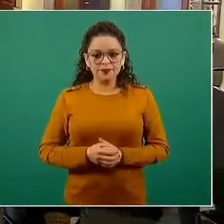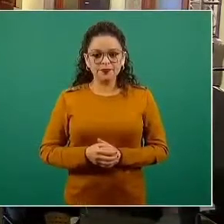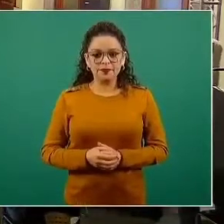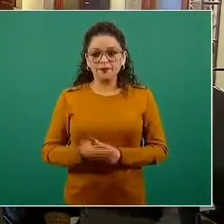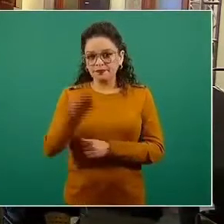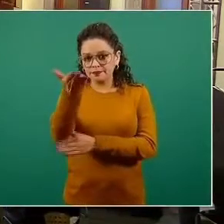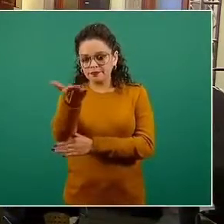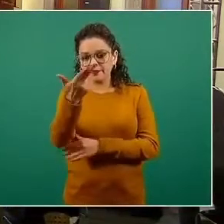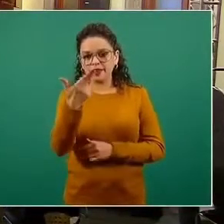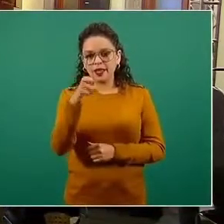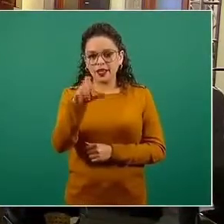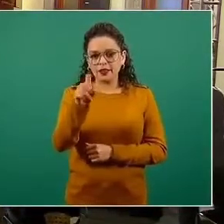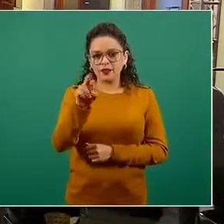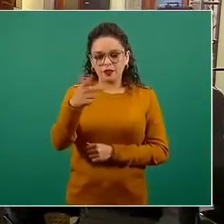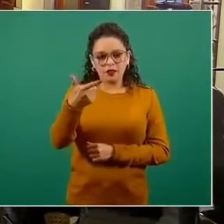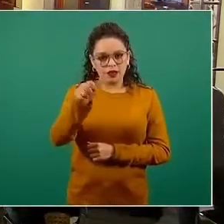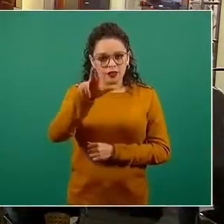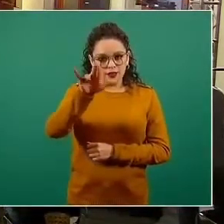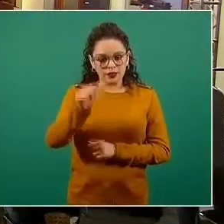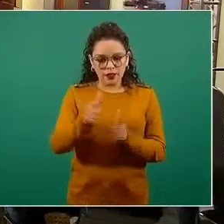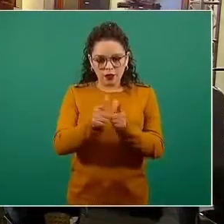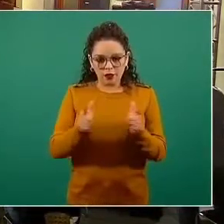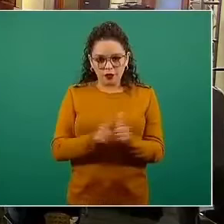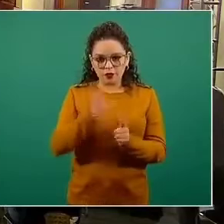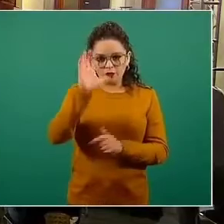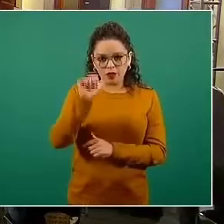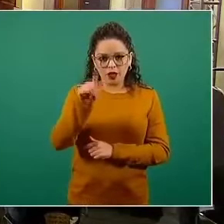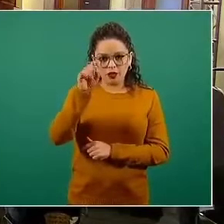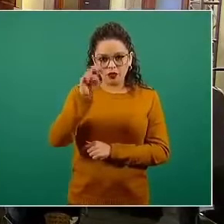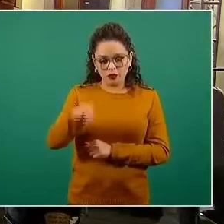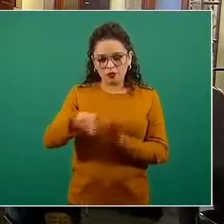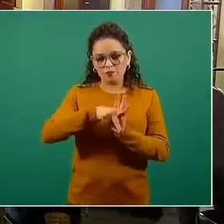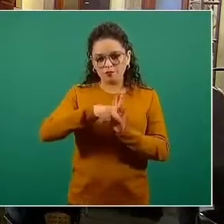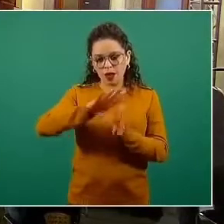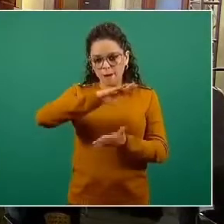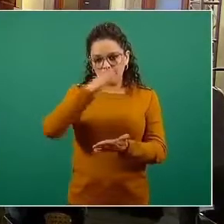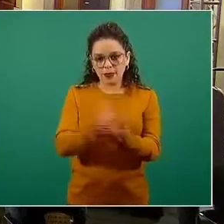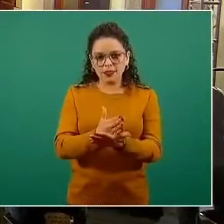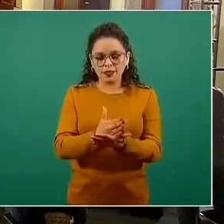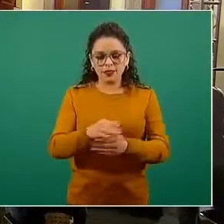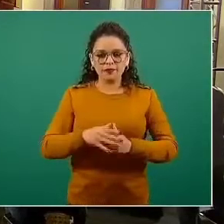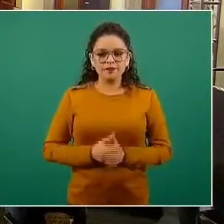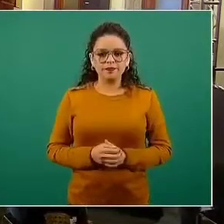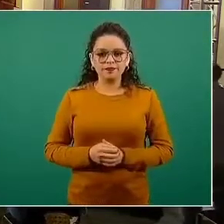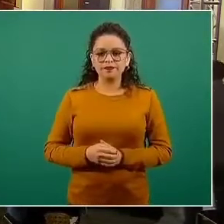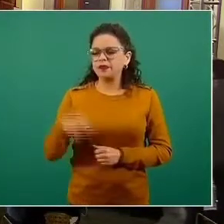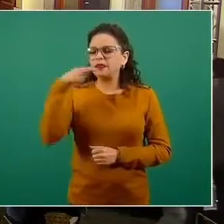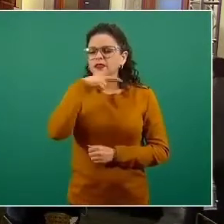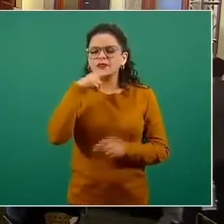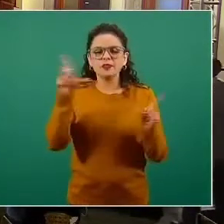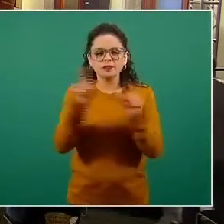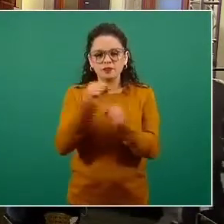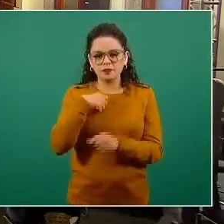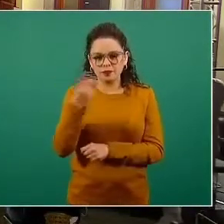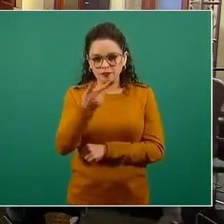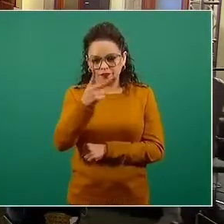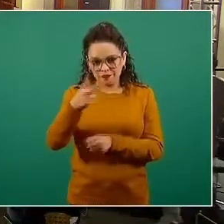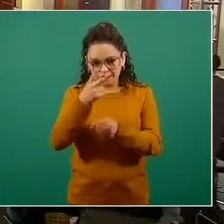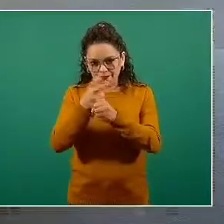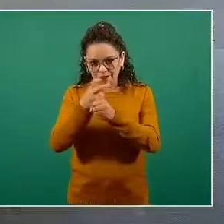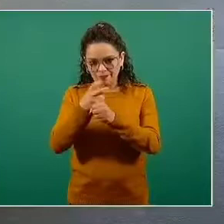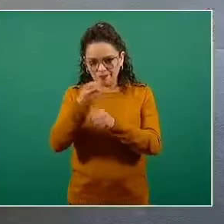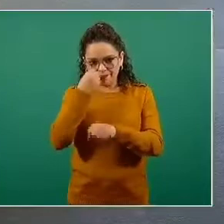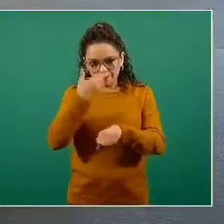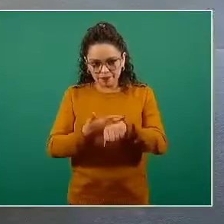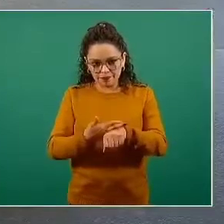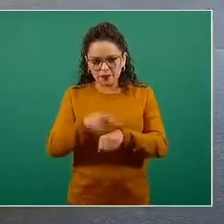Héctor García, Grupo Cantón, periódico Basta. Subsecretario, rápido. Ayer nos explicaba de